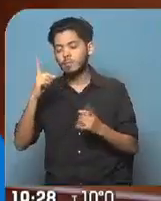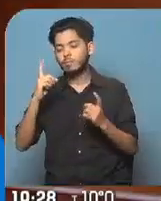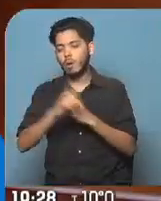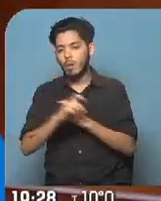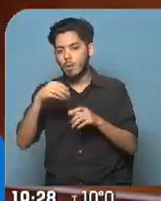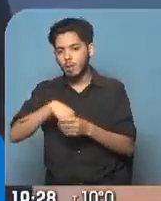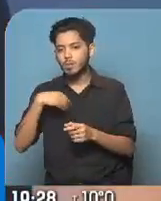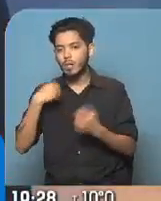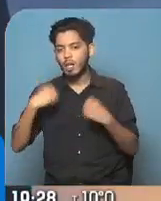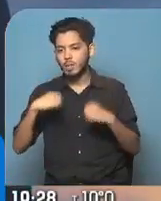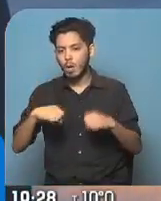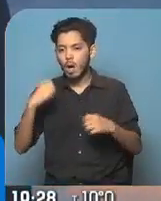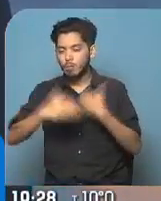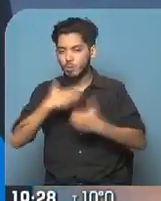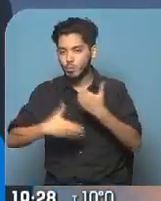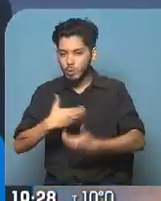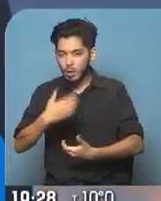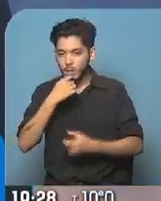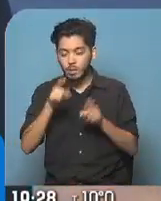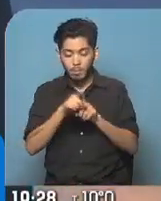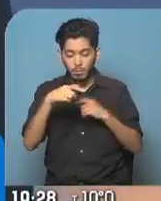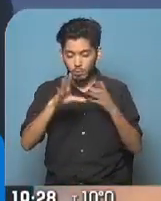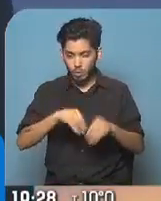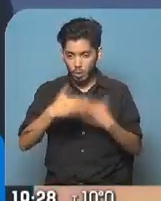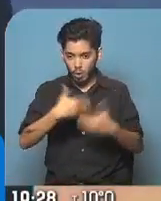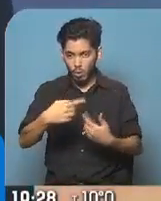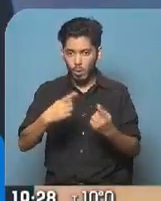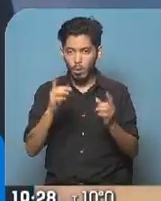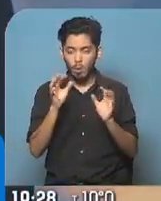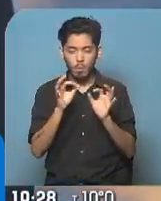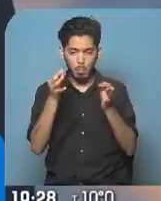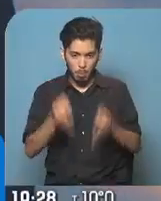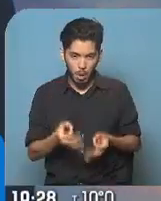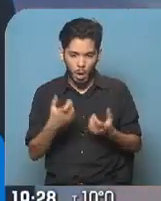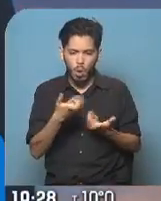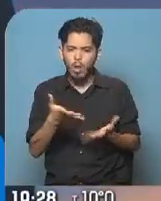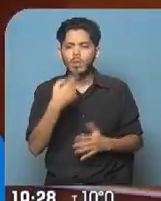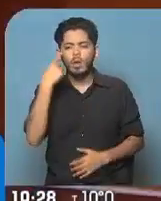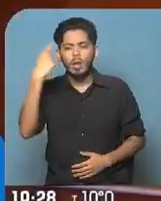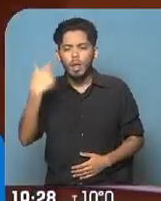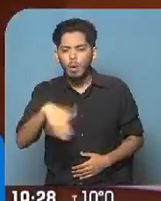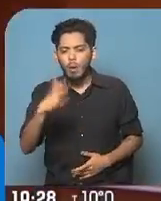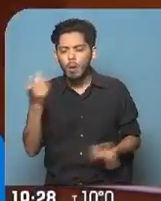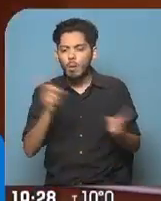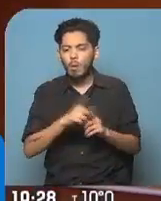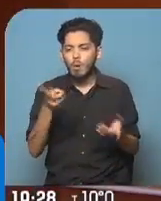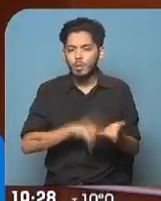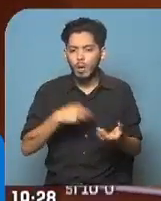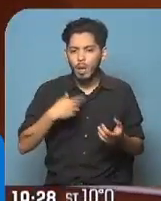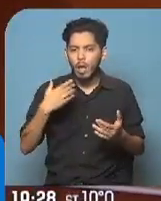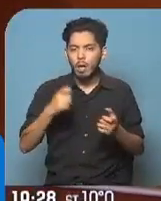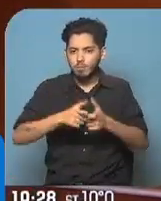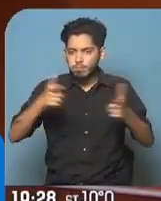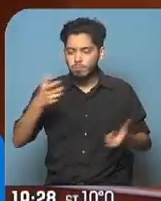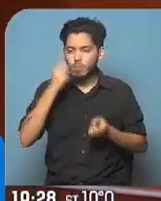productiva esa actividad productiva si todo va como se espera cuando crees que puede empezar a crecer nuevamente si todo va como